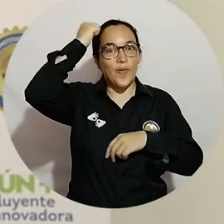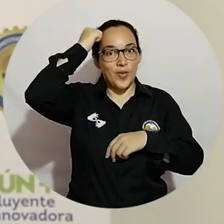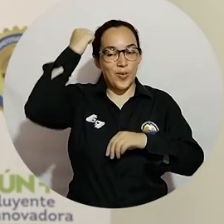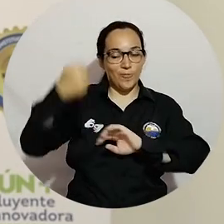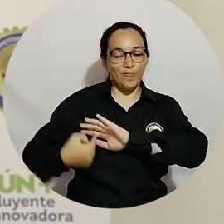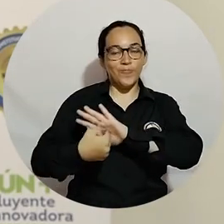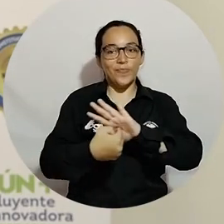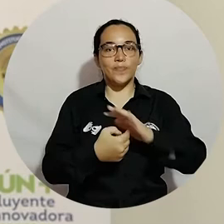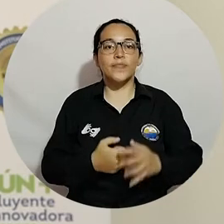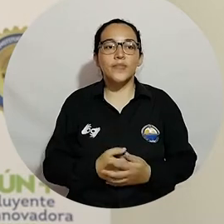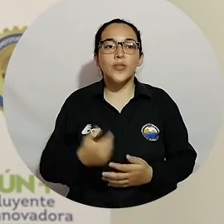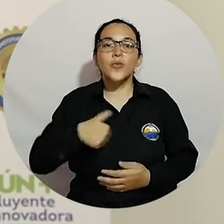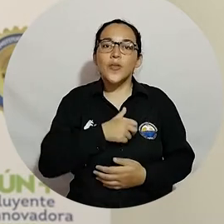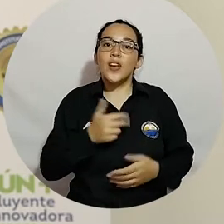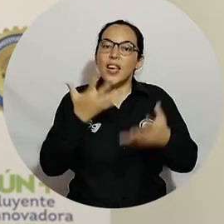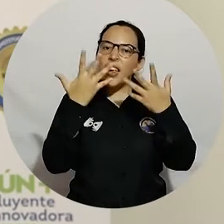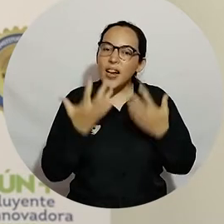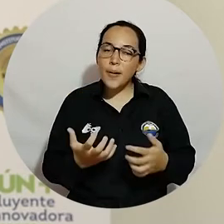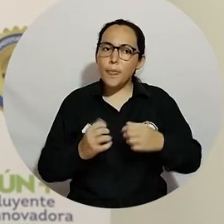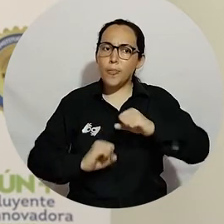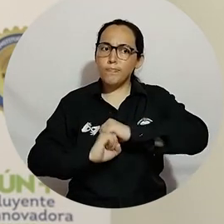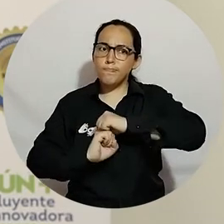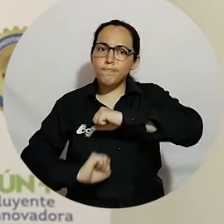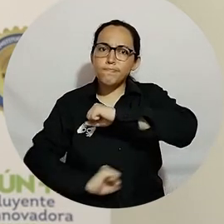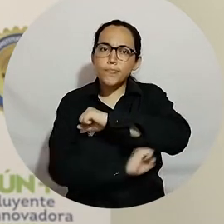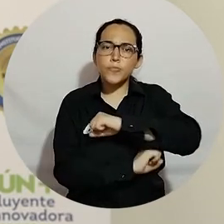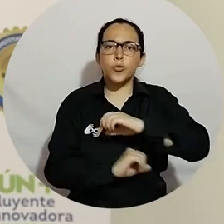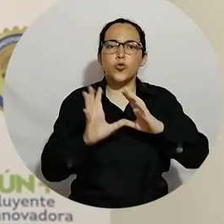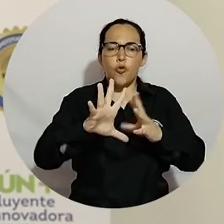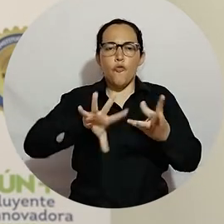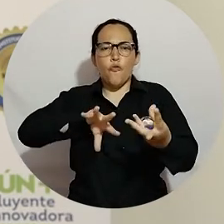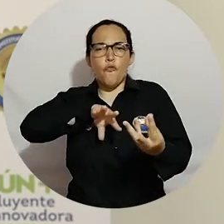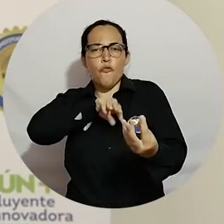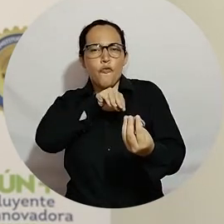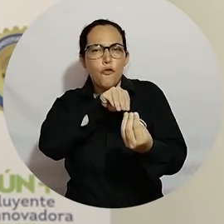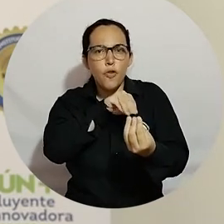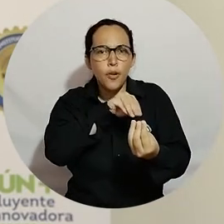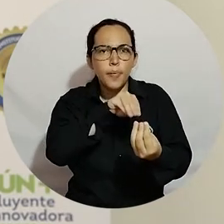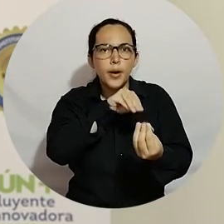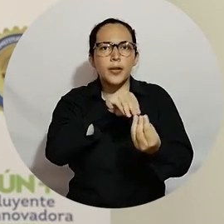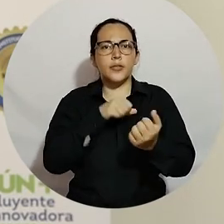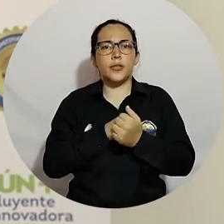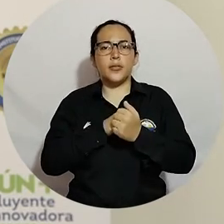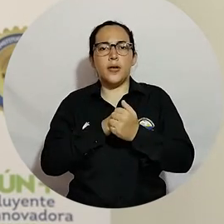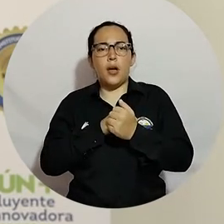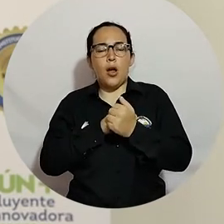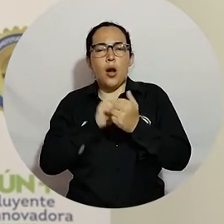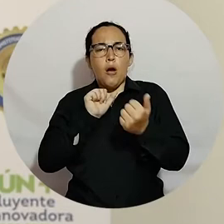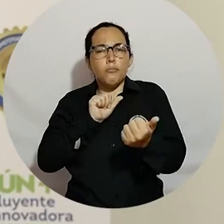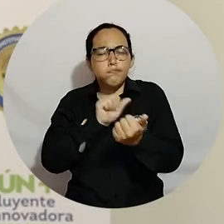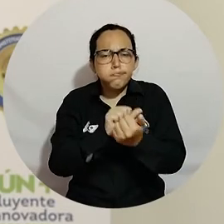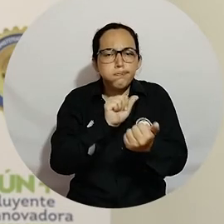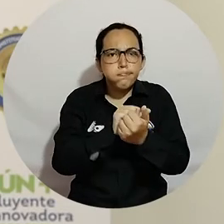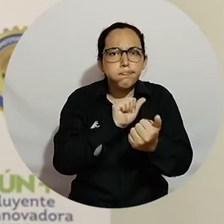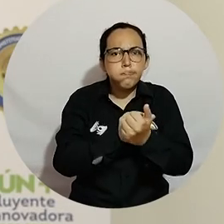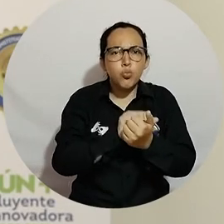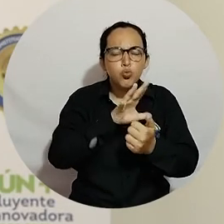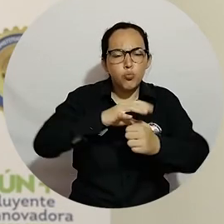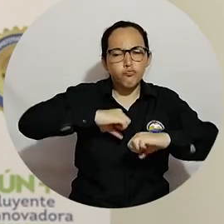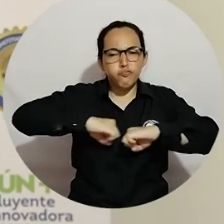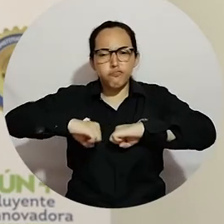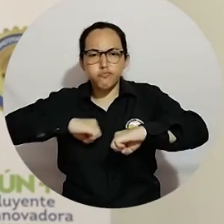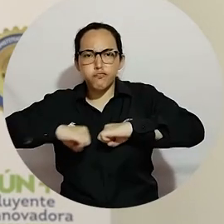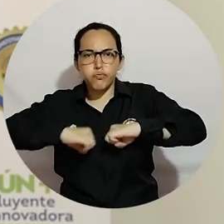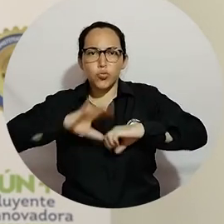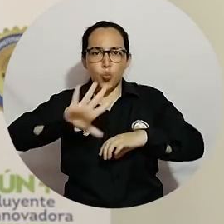Queremos fortalecer todo lo que es la formación, el acompañamiento de ese ejercicio de